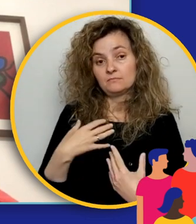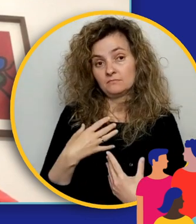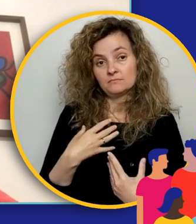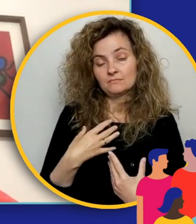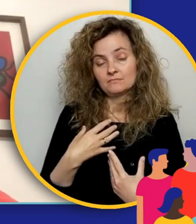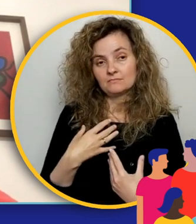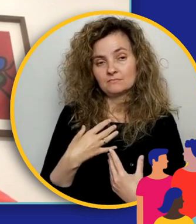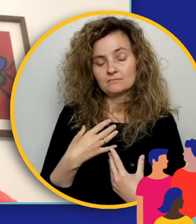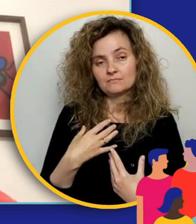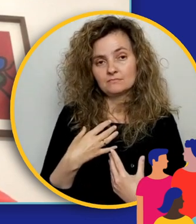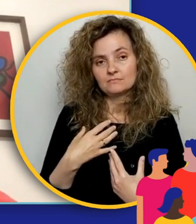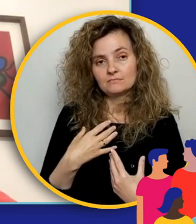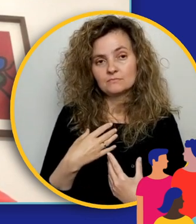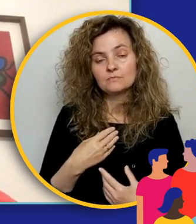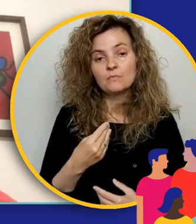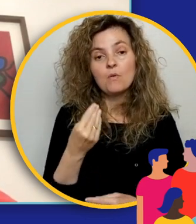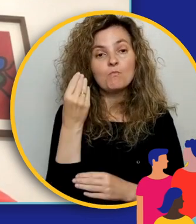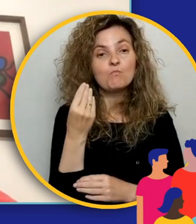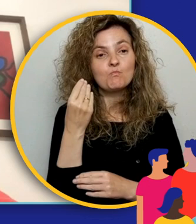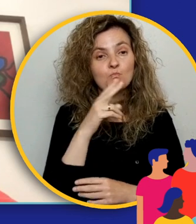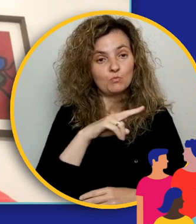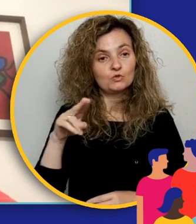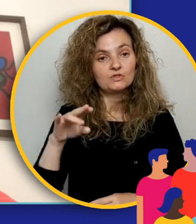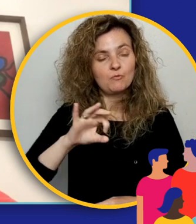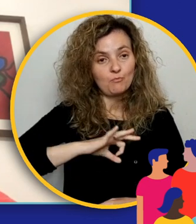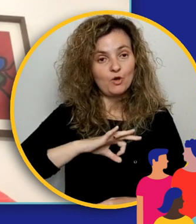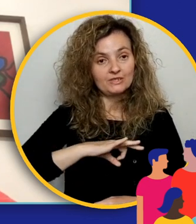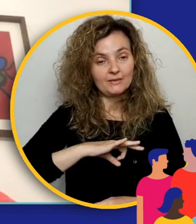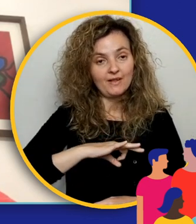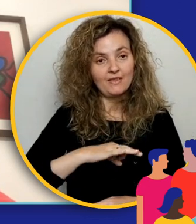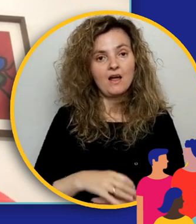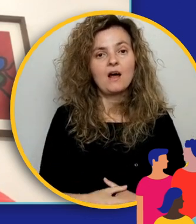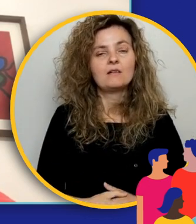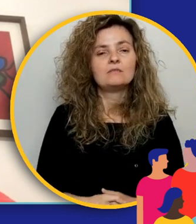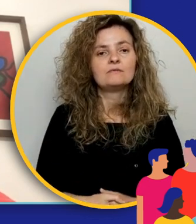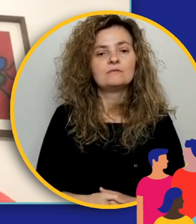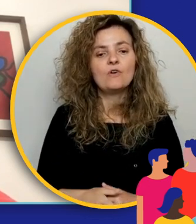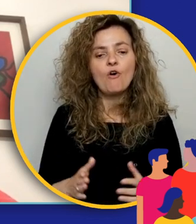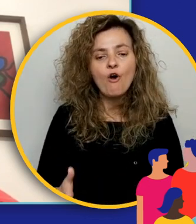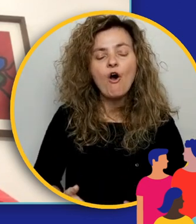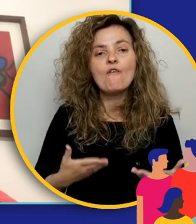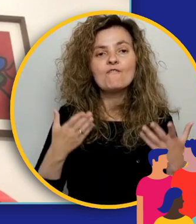donde me decía que el Museo de Pontevedra